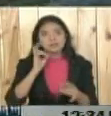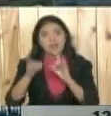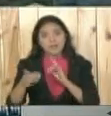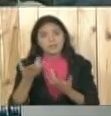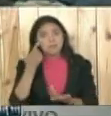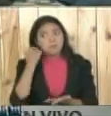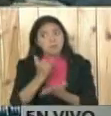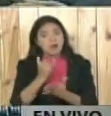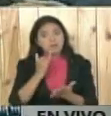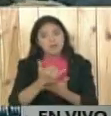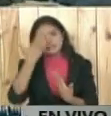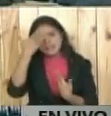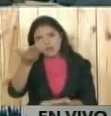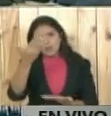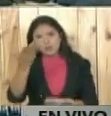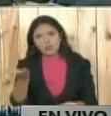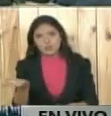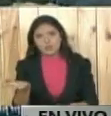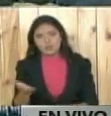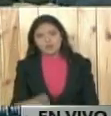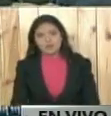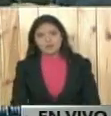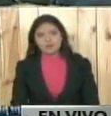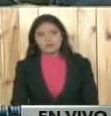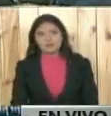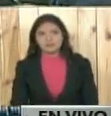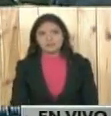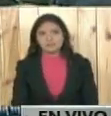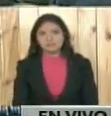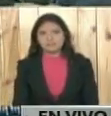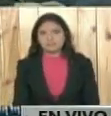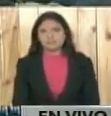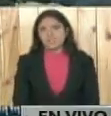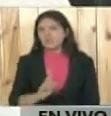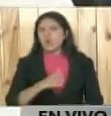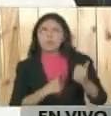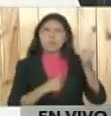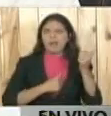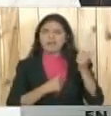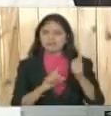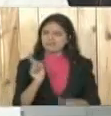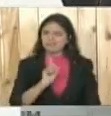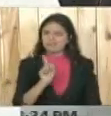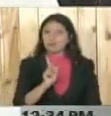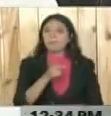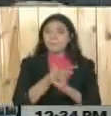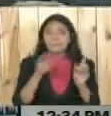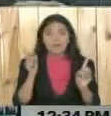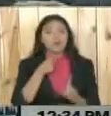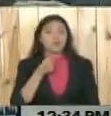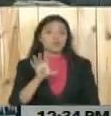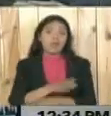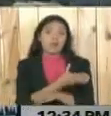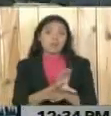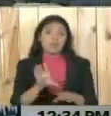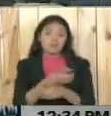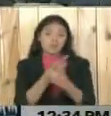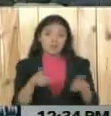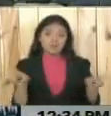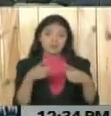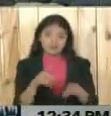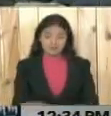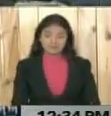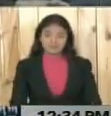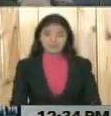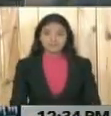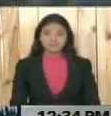Para ver qué saludo. Mario es salsero también. Sí, señor. No baila muy bien, pero es salsero. Bueno, Mario Silva a